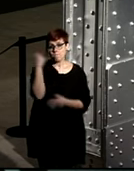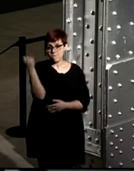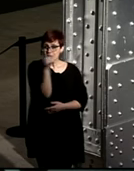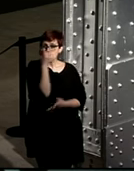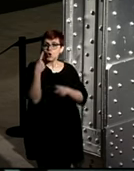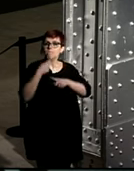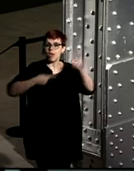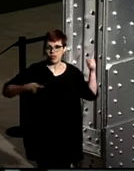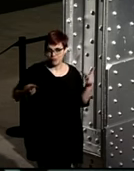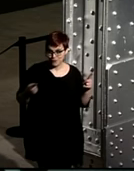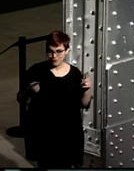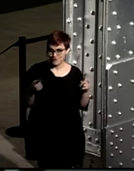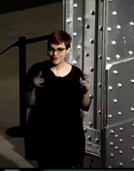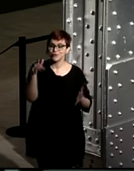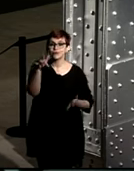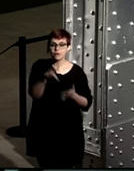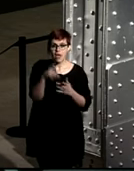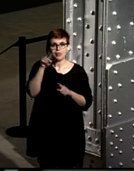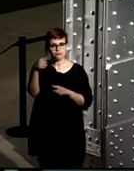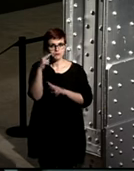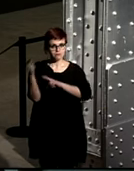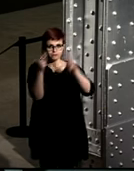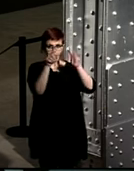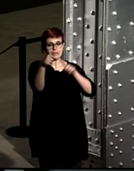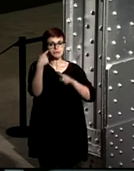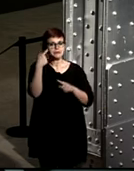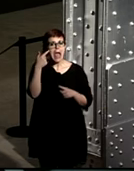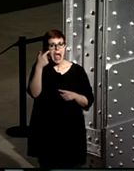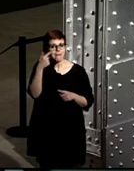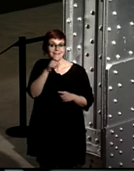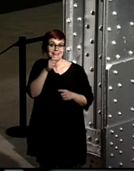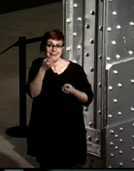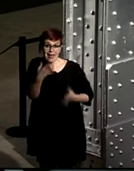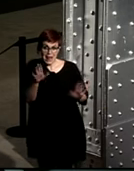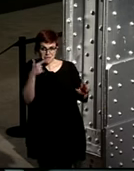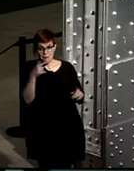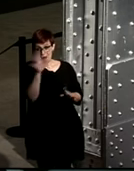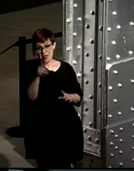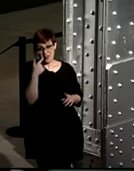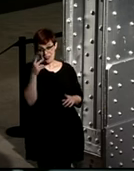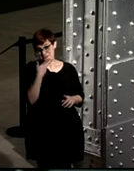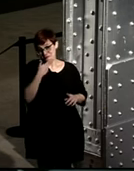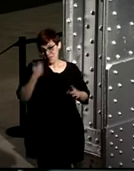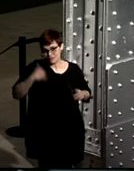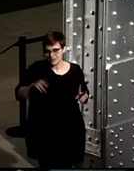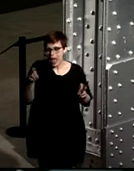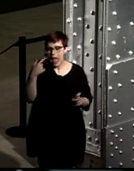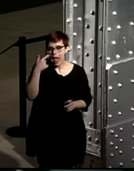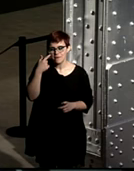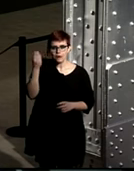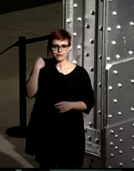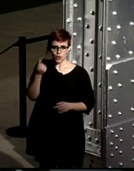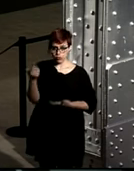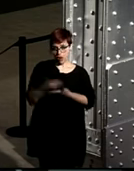1,5 millones, y ahora vamos a ver unas cuantas imágenes y luego podemos decir que hemos visto la película, que tampoco se va a notar tanto. Ya ha recaudado